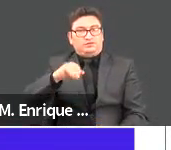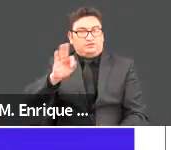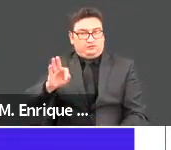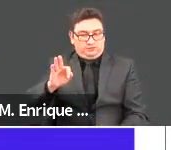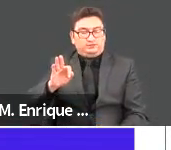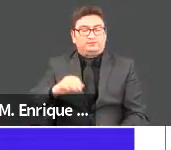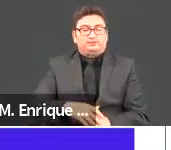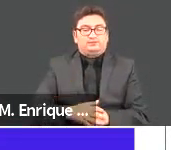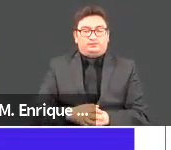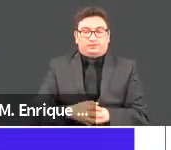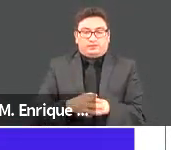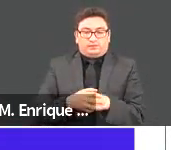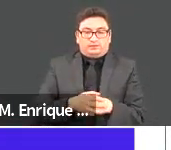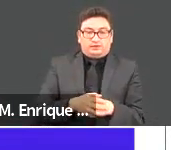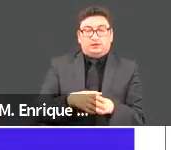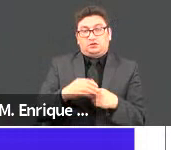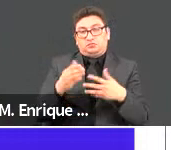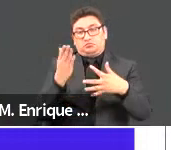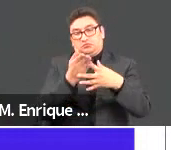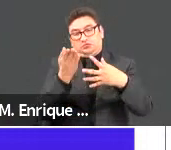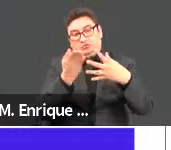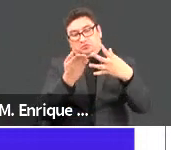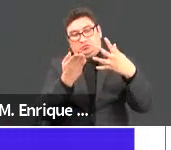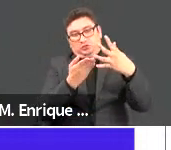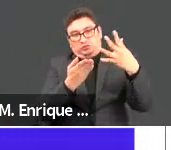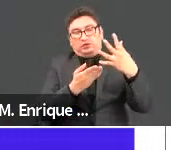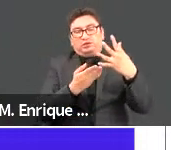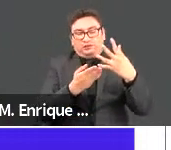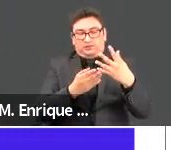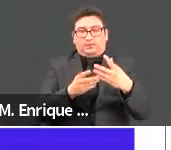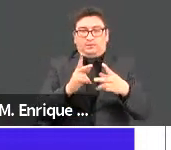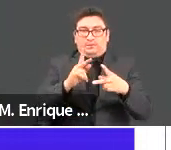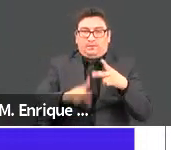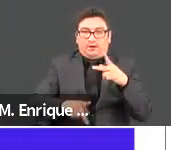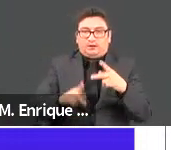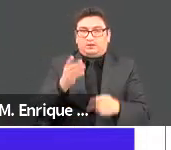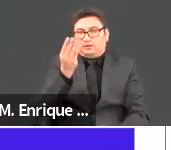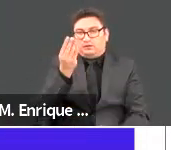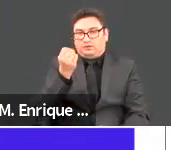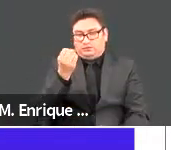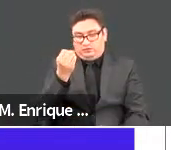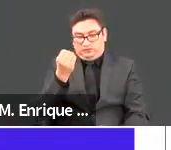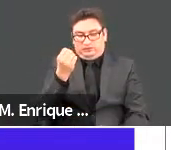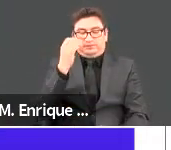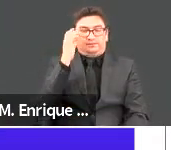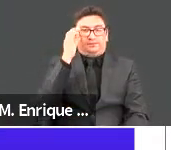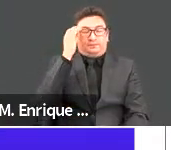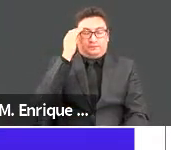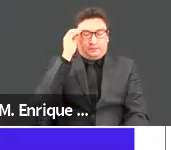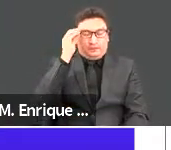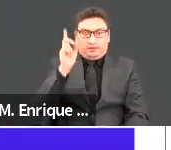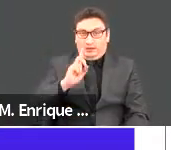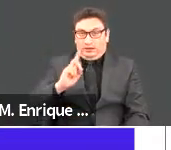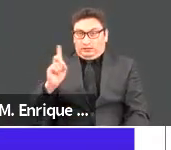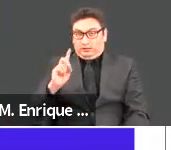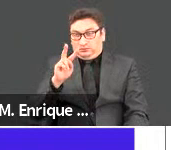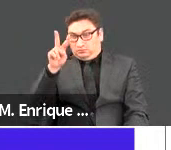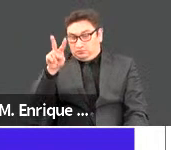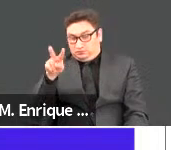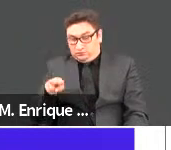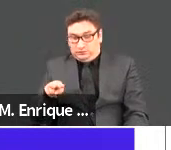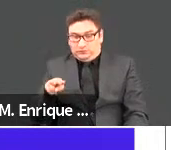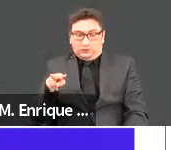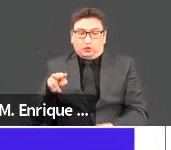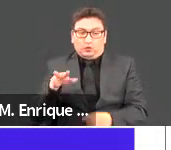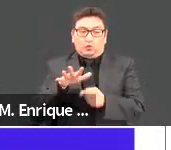la Federación, y así están clasificados en partes, son 9 partes en total, y del lado derecho se establece cuál es